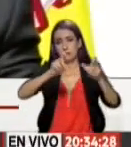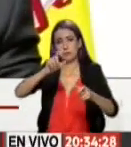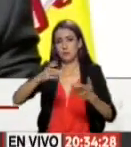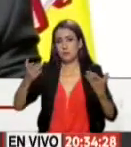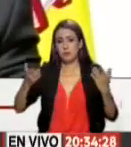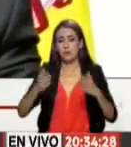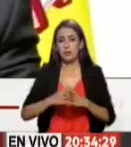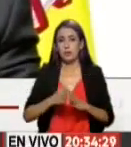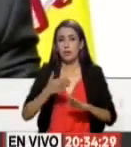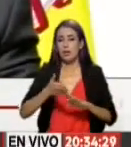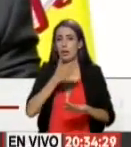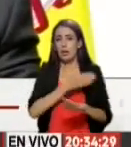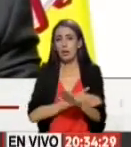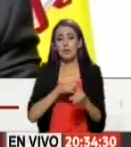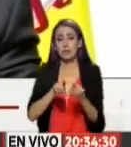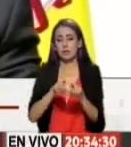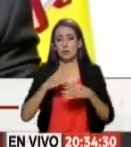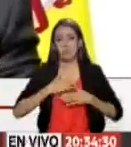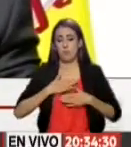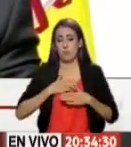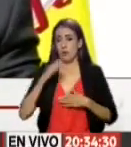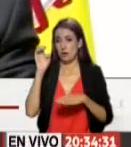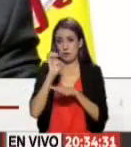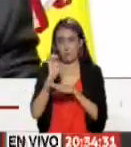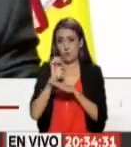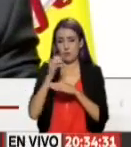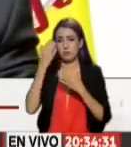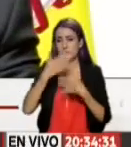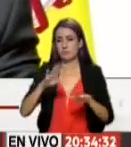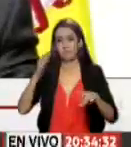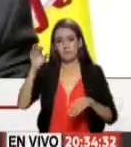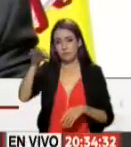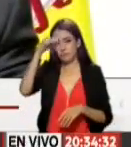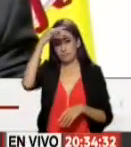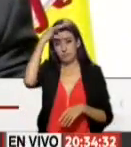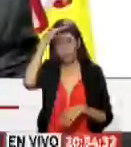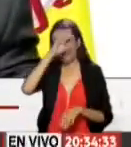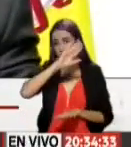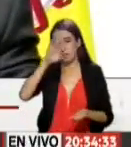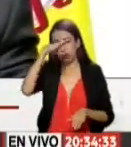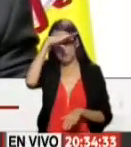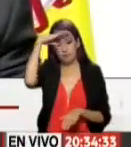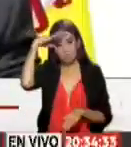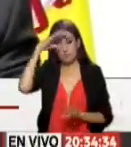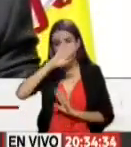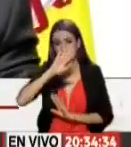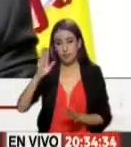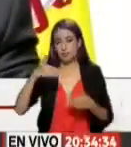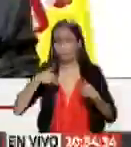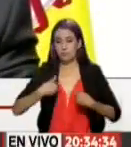para un pueblo que al igual que el nuestro se estaba cansando de los caudillos,